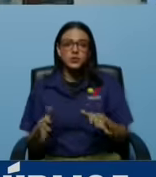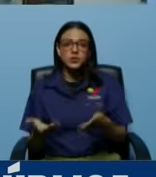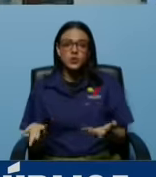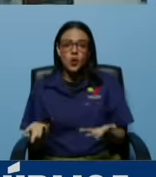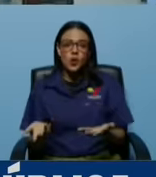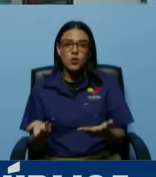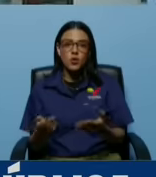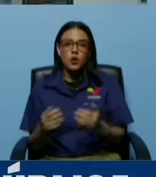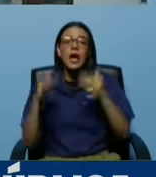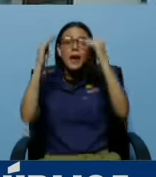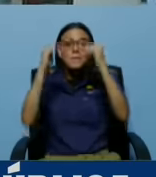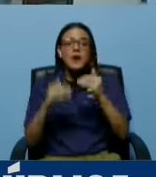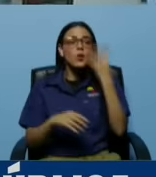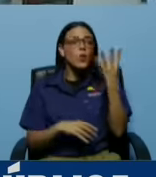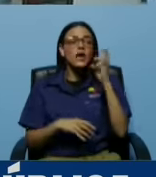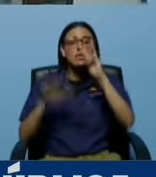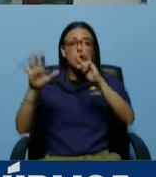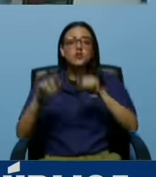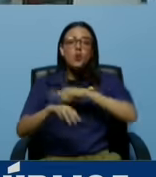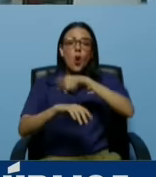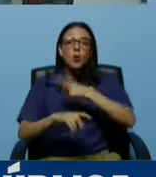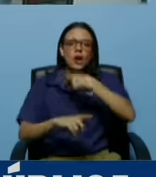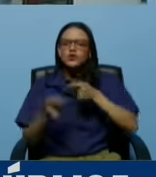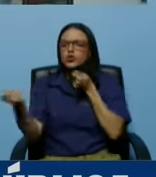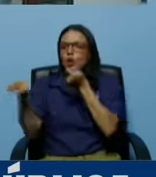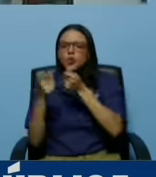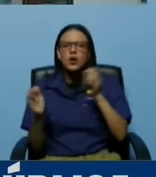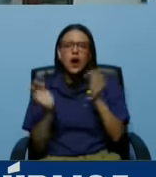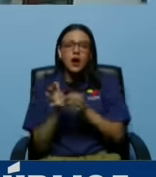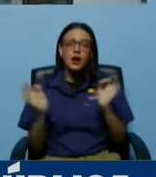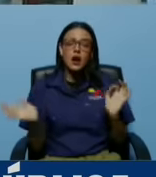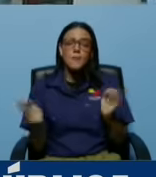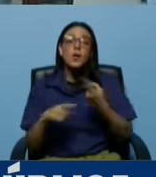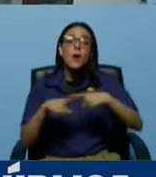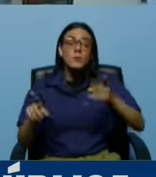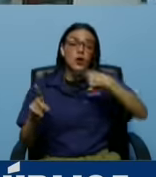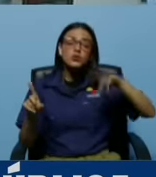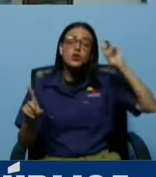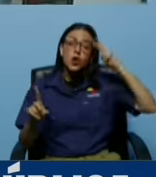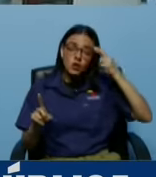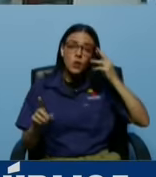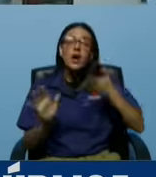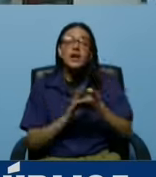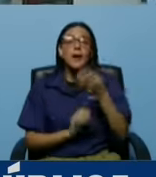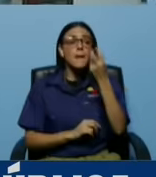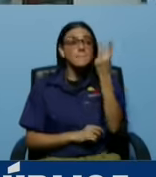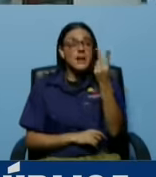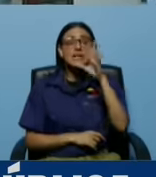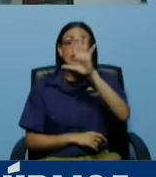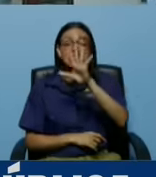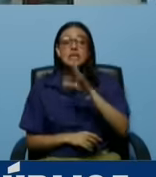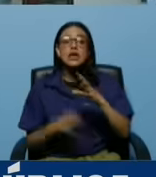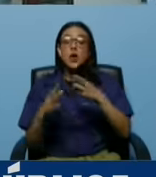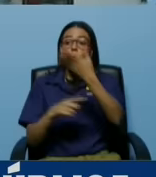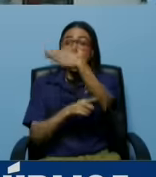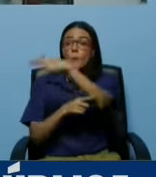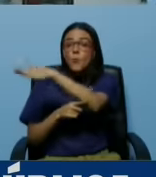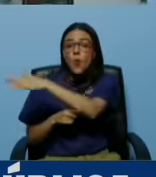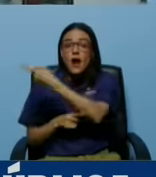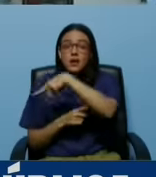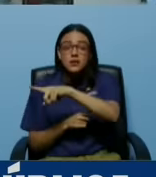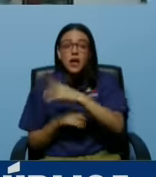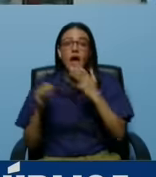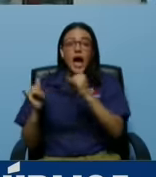en menos de 48 horas. Pero debo recordar que las 25 muertes son todas imputables a